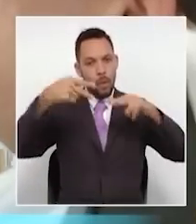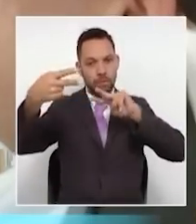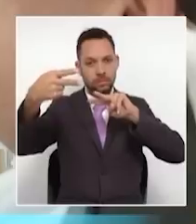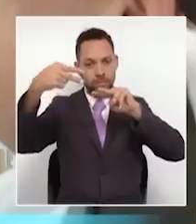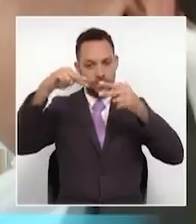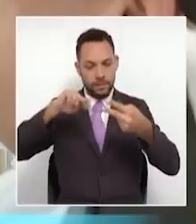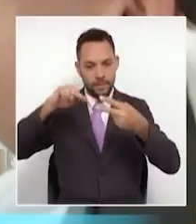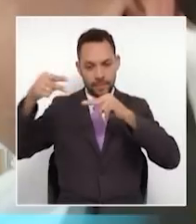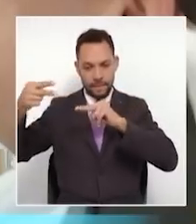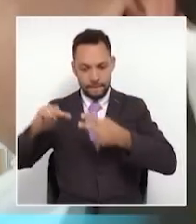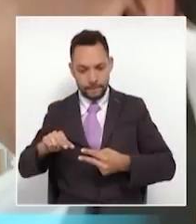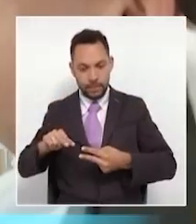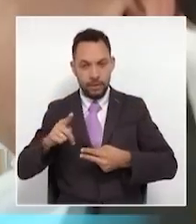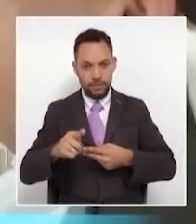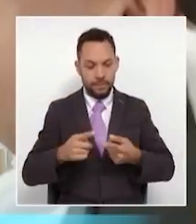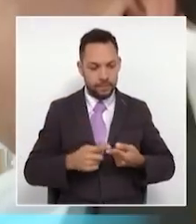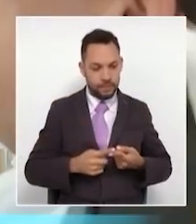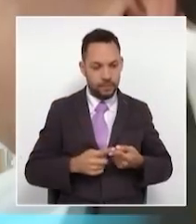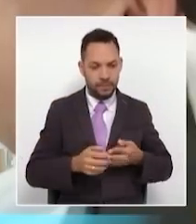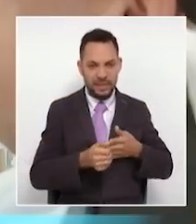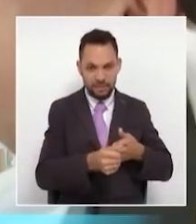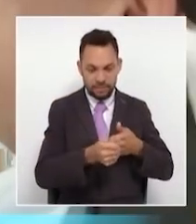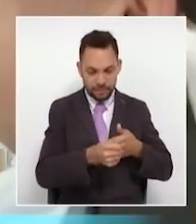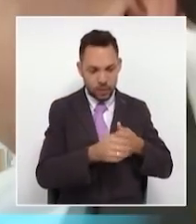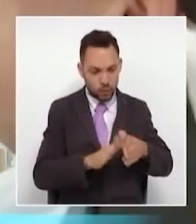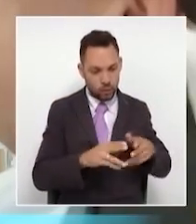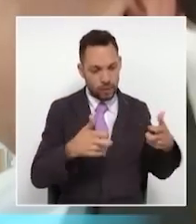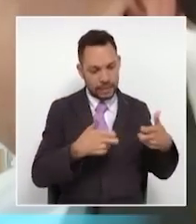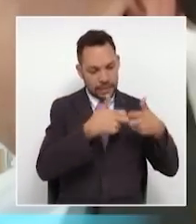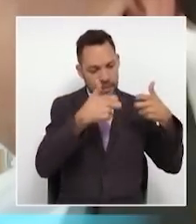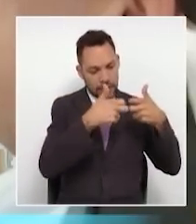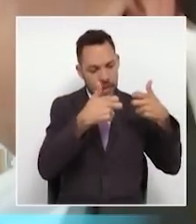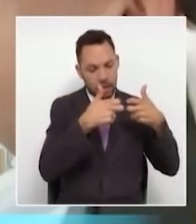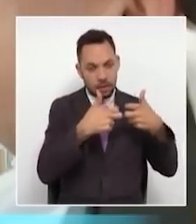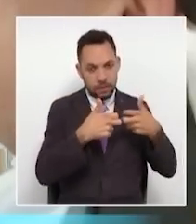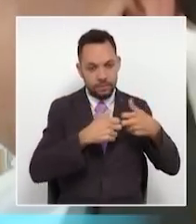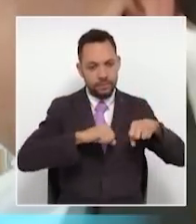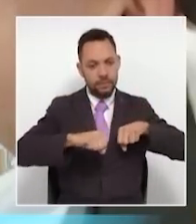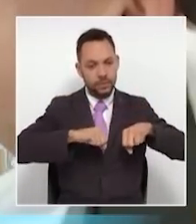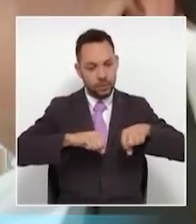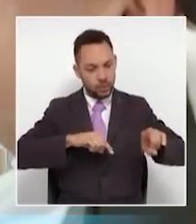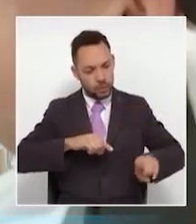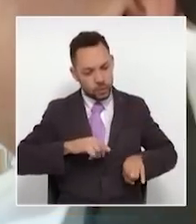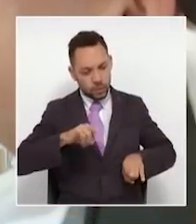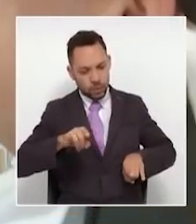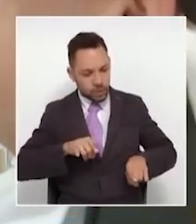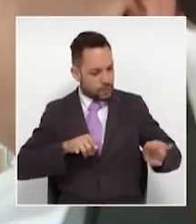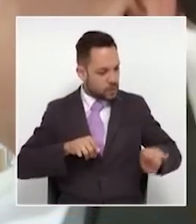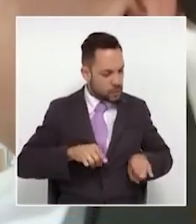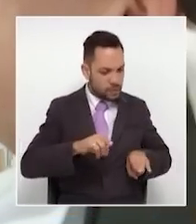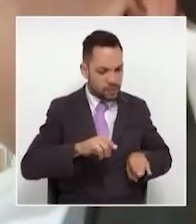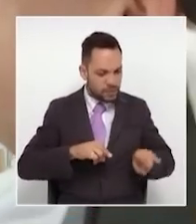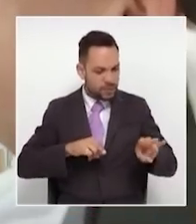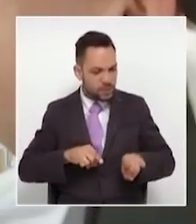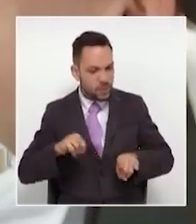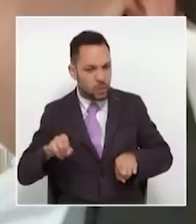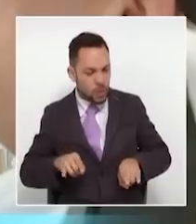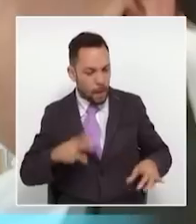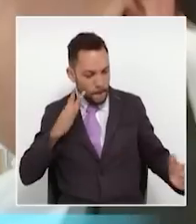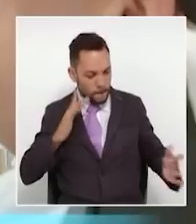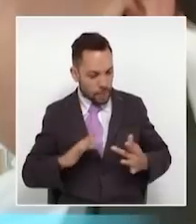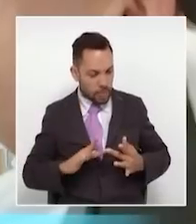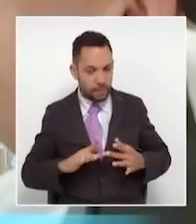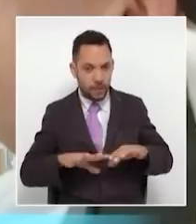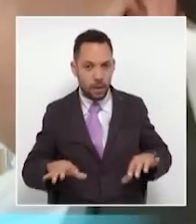ejemplo la conducción eléctrica que es por medio de donde se transmiten estos neurotransmisores van a estar